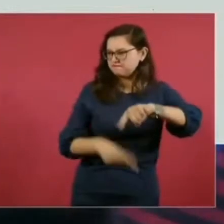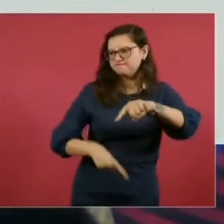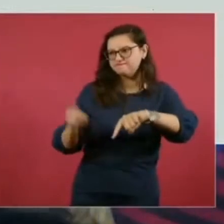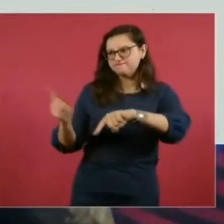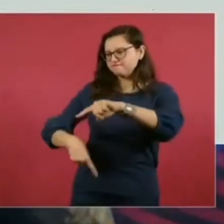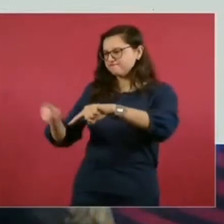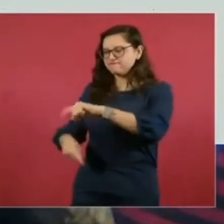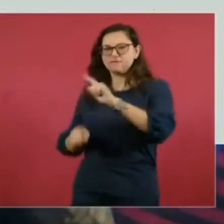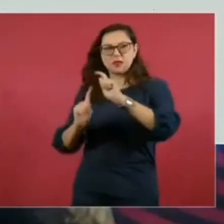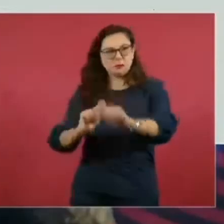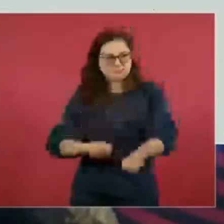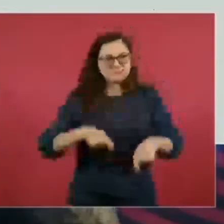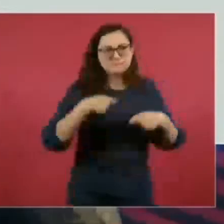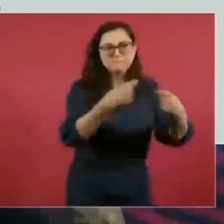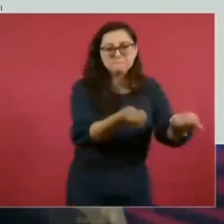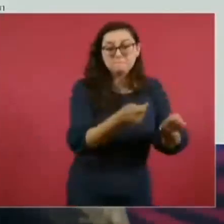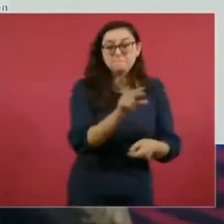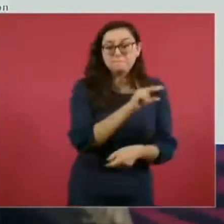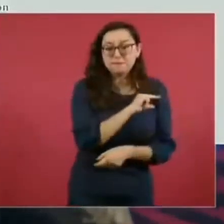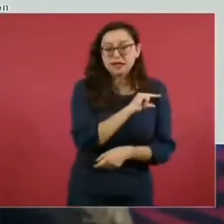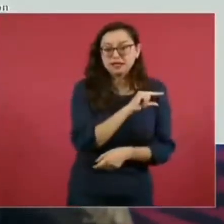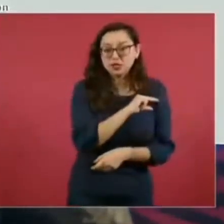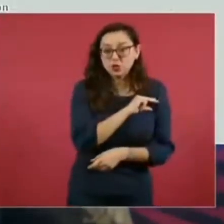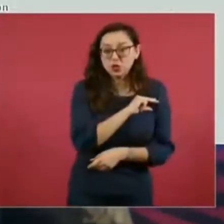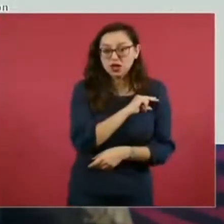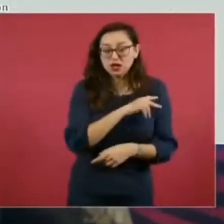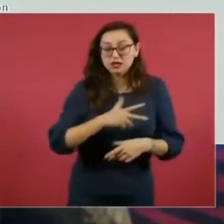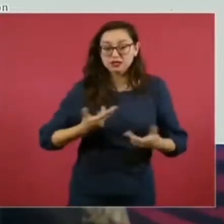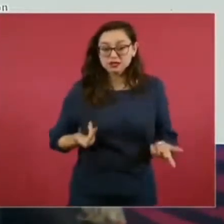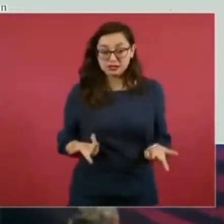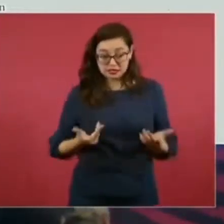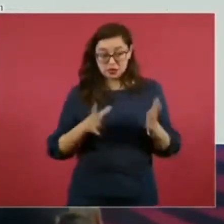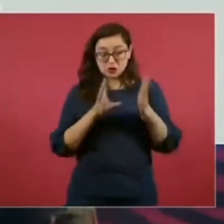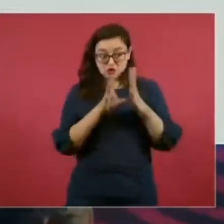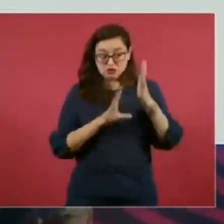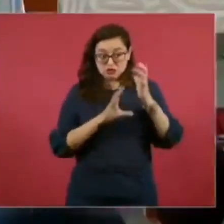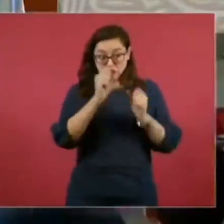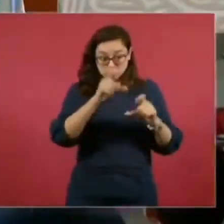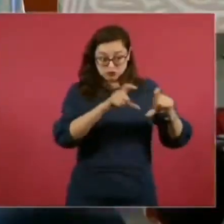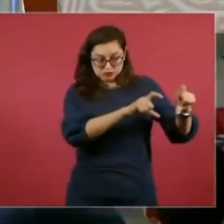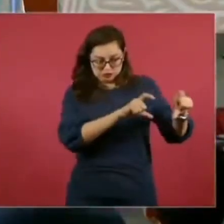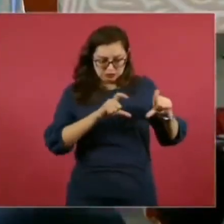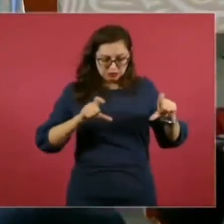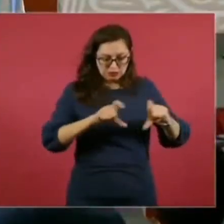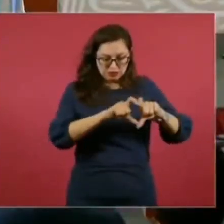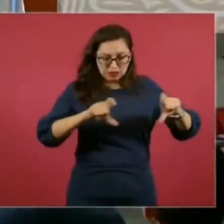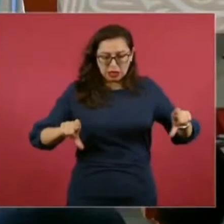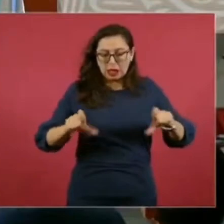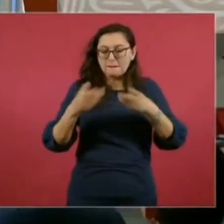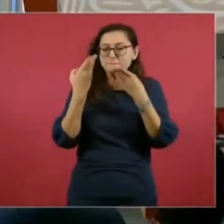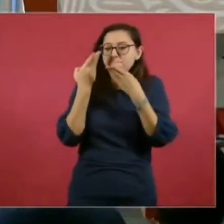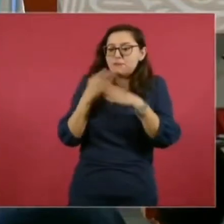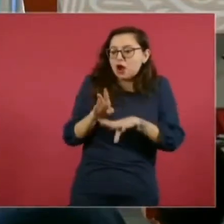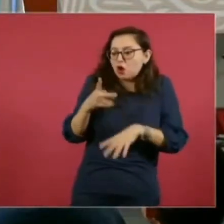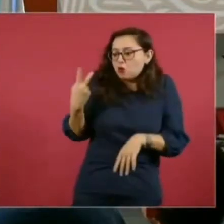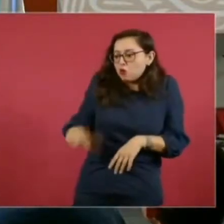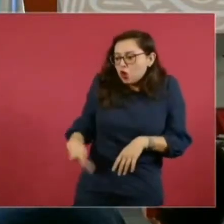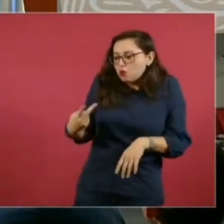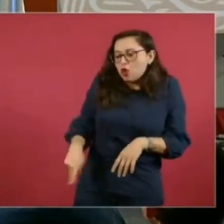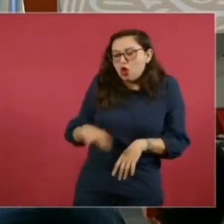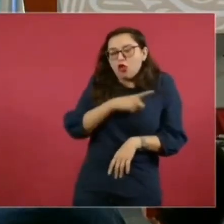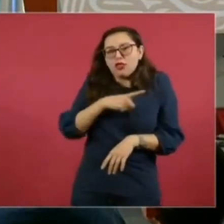eliminando el párrafo que reservaba al Estado la prestación del servicio público de banca y de crédito.